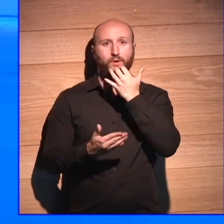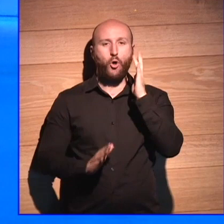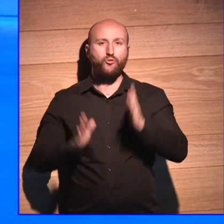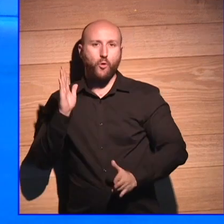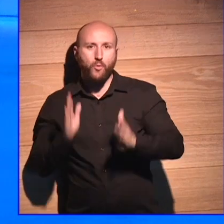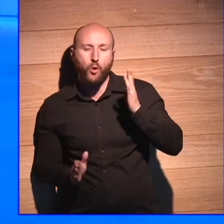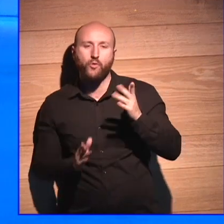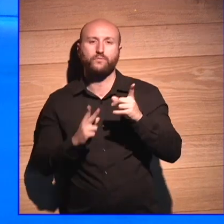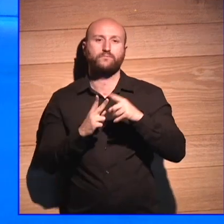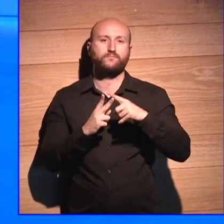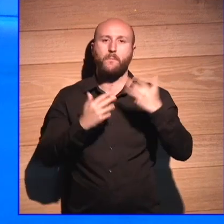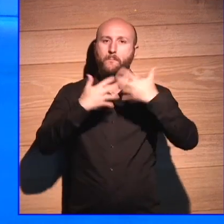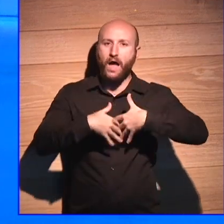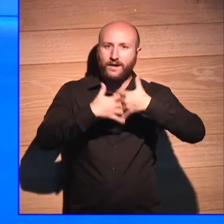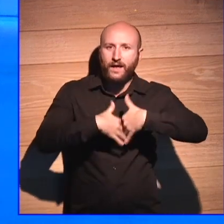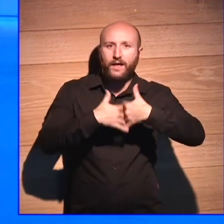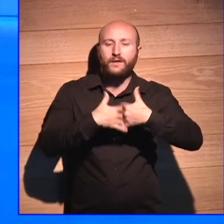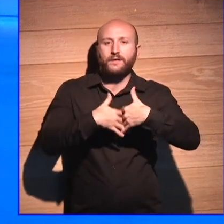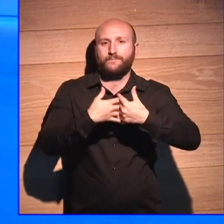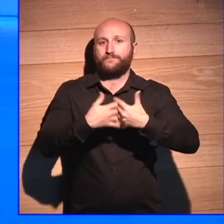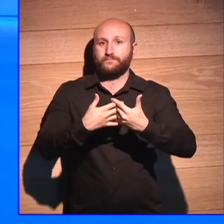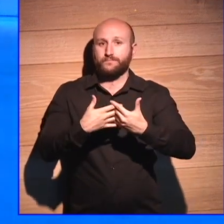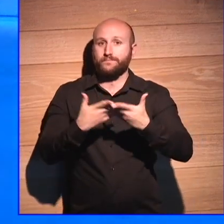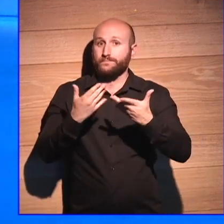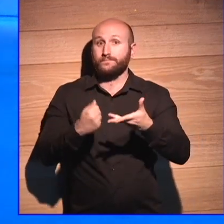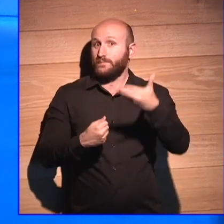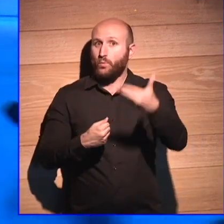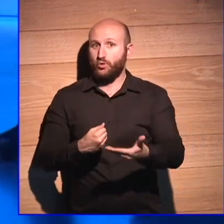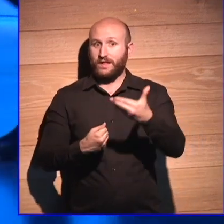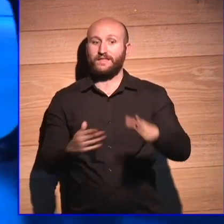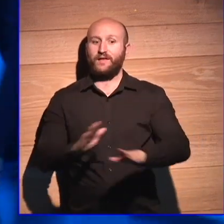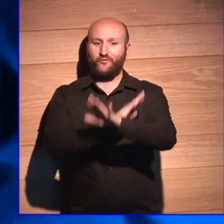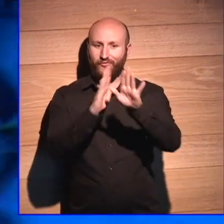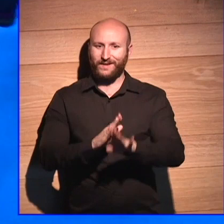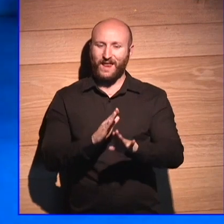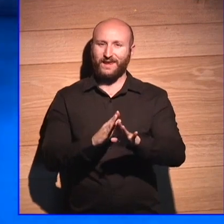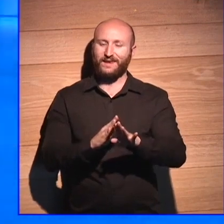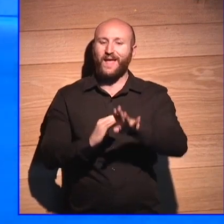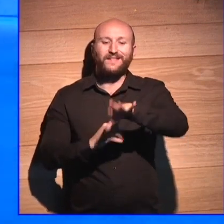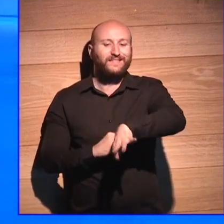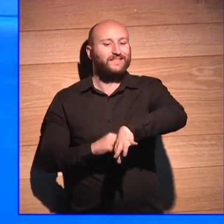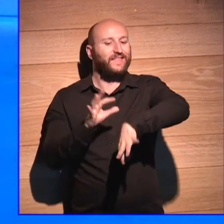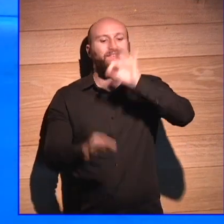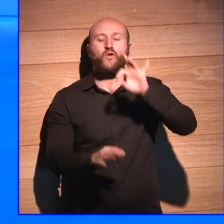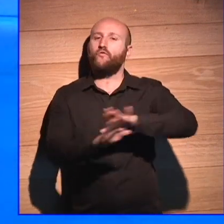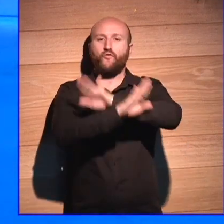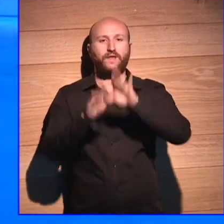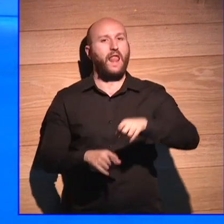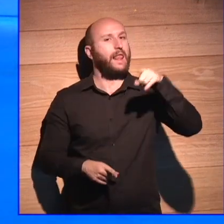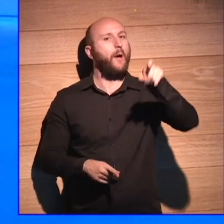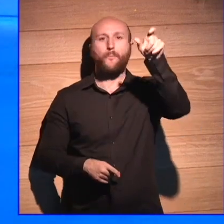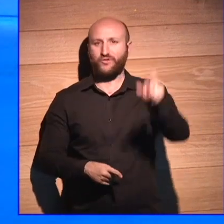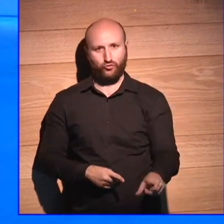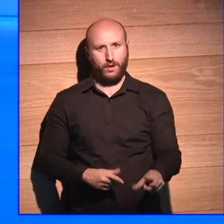robot, sea una máquina, es importante que el que tome la última decisión sea una persona, que no sea